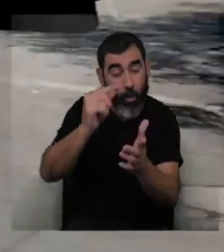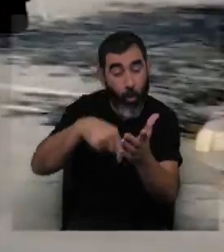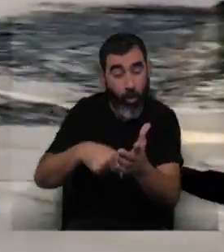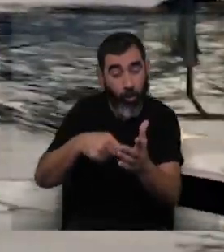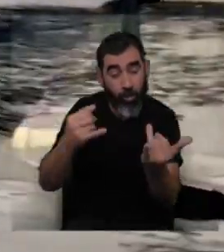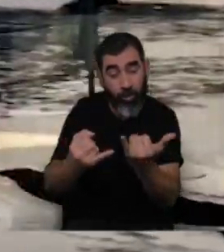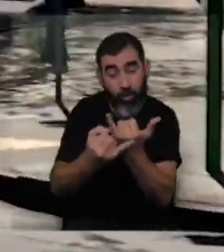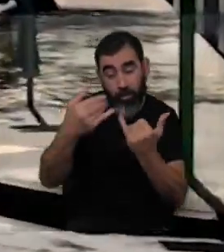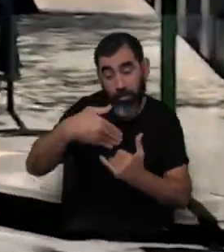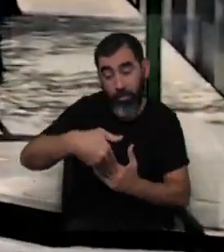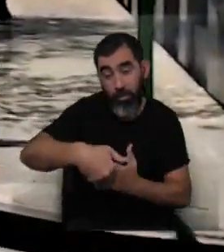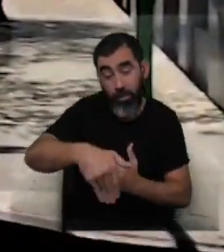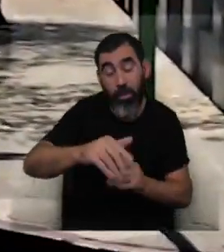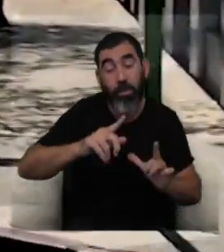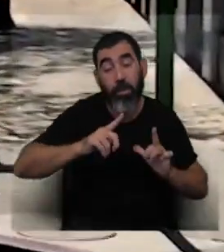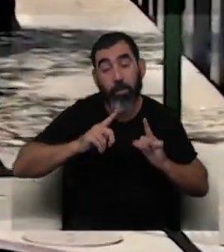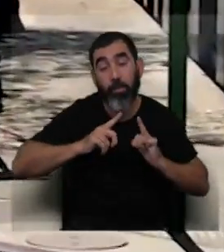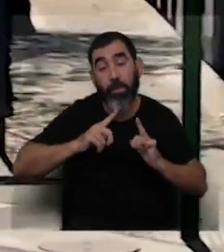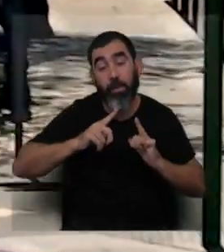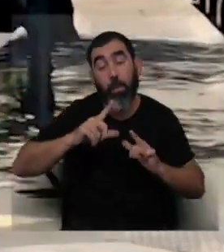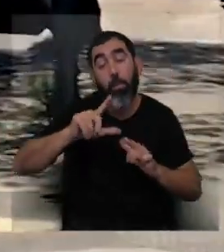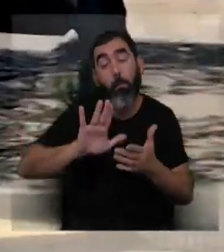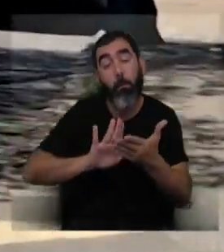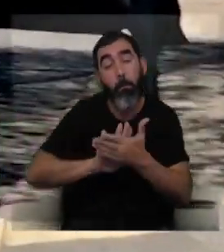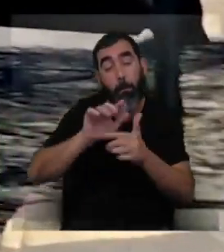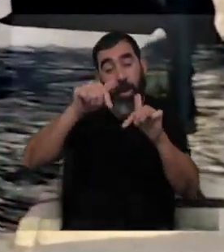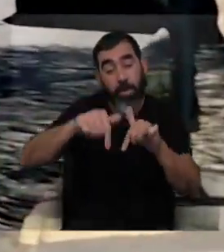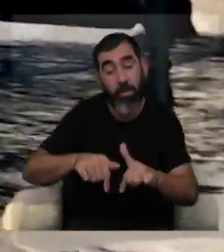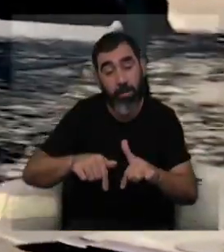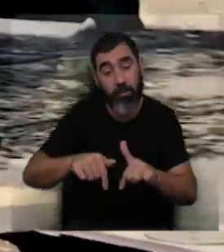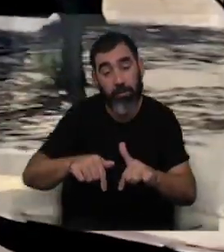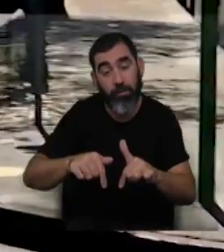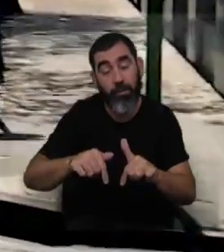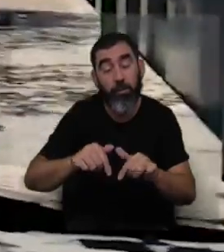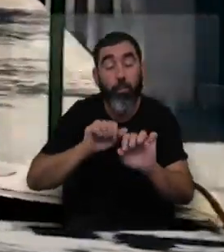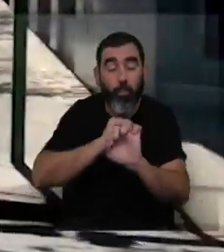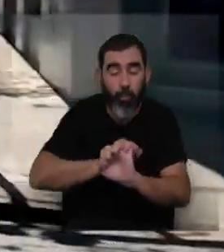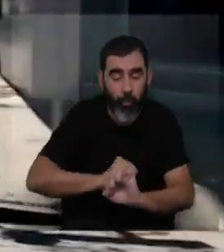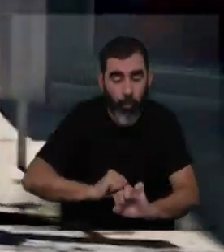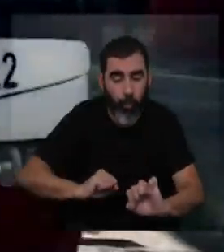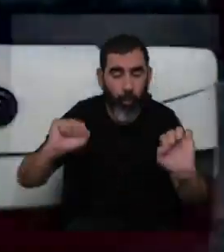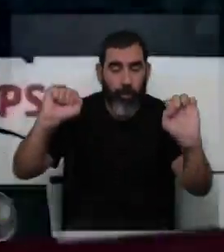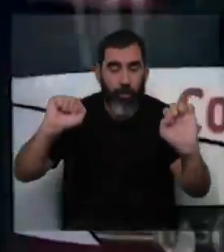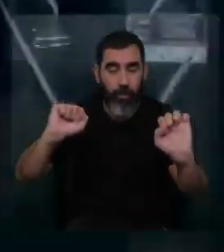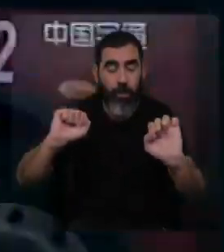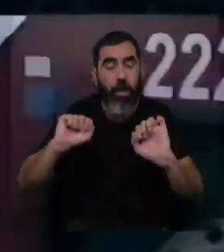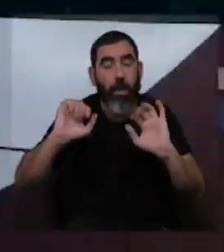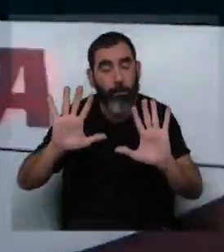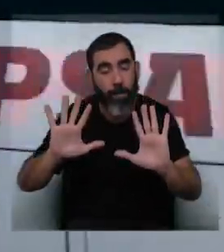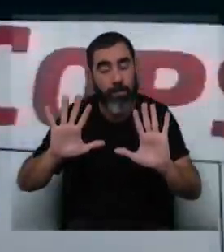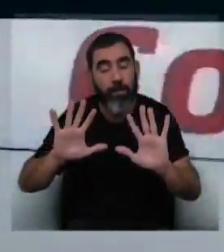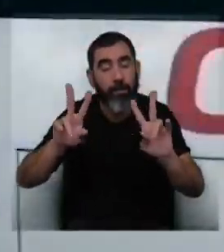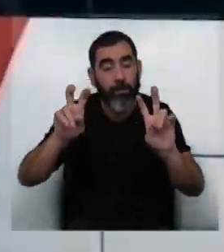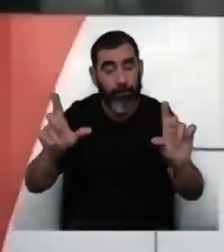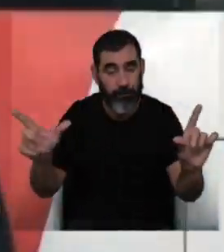de, espero que el día de, en la mañana de hoy, eventualmente podemos ya aterrizar el